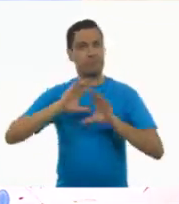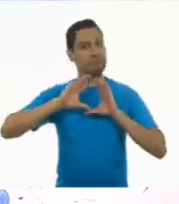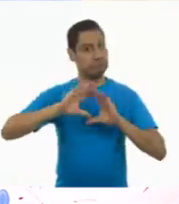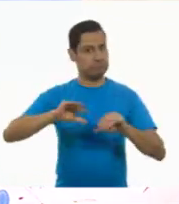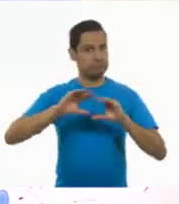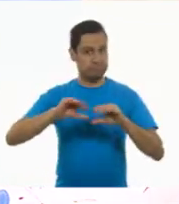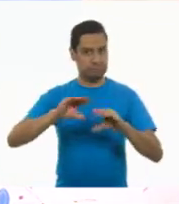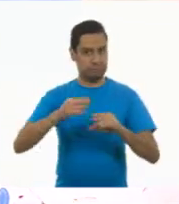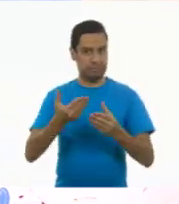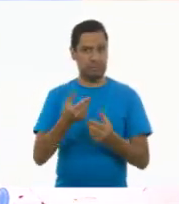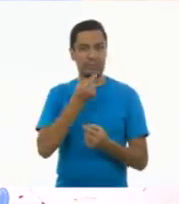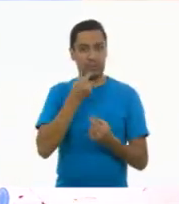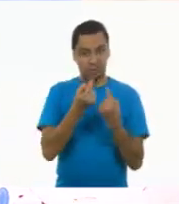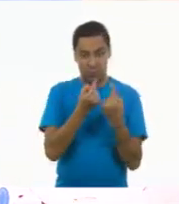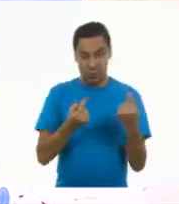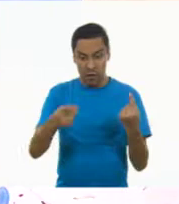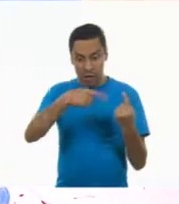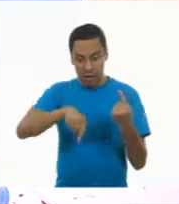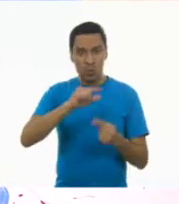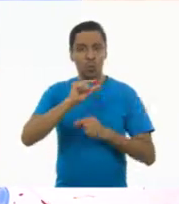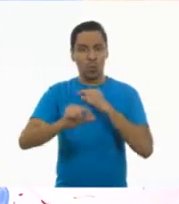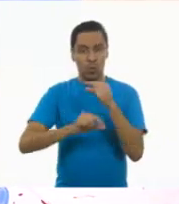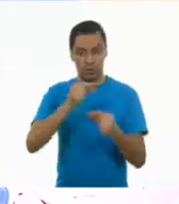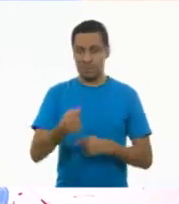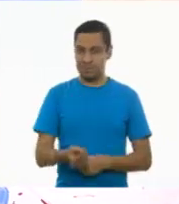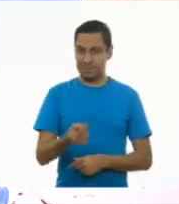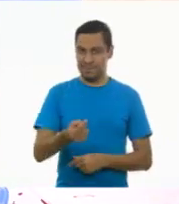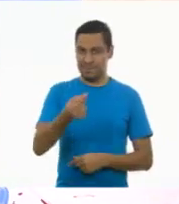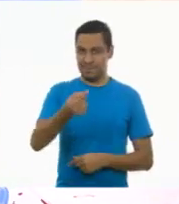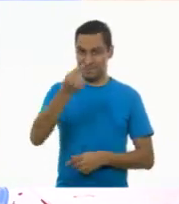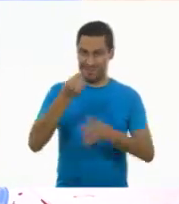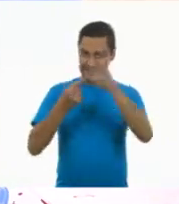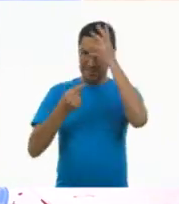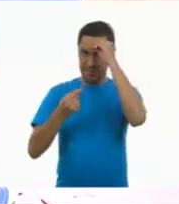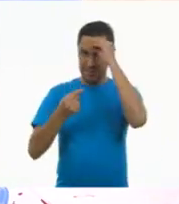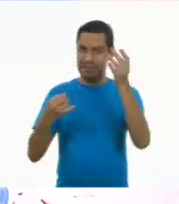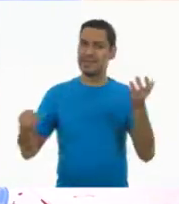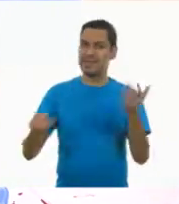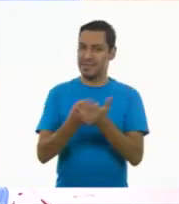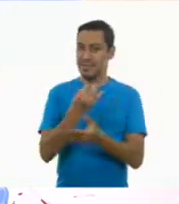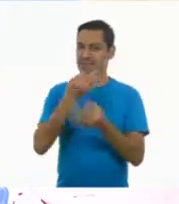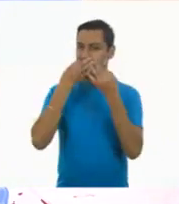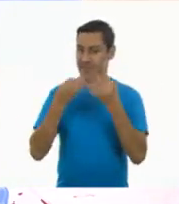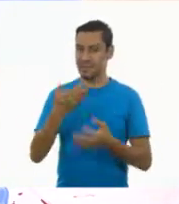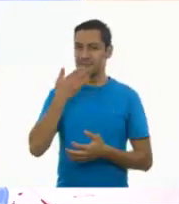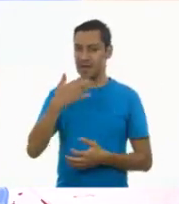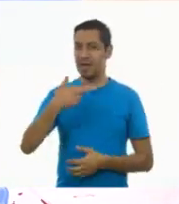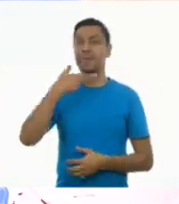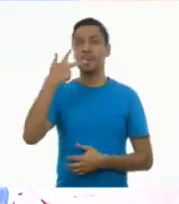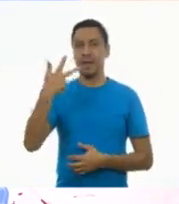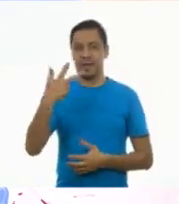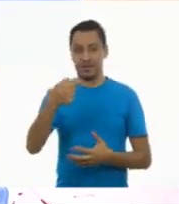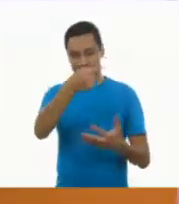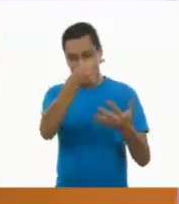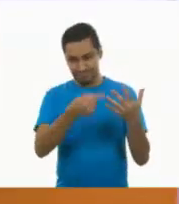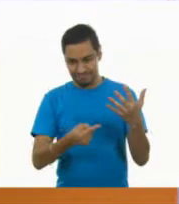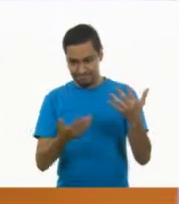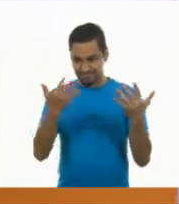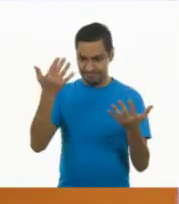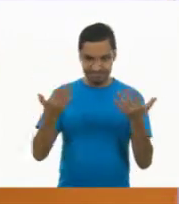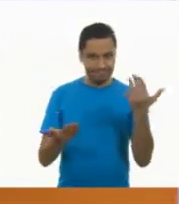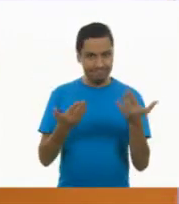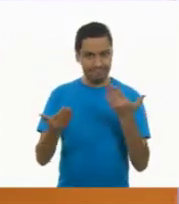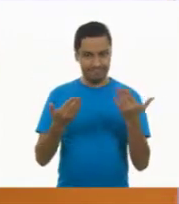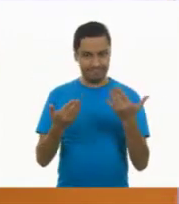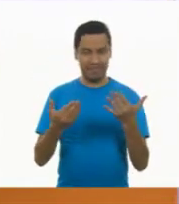y niños para que a medida que crecemos aprendamos a elegir correctamente entre varias opciones. Muy